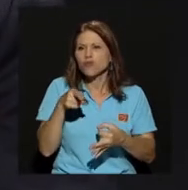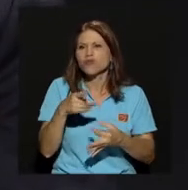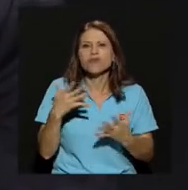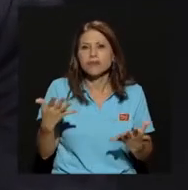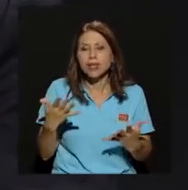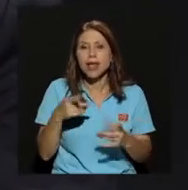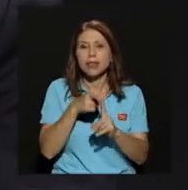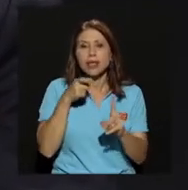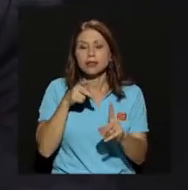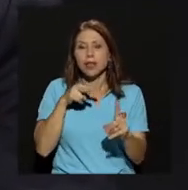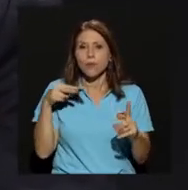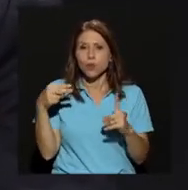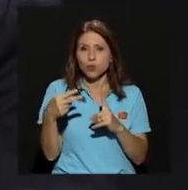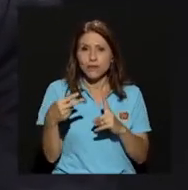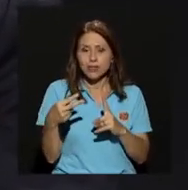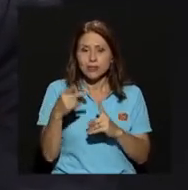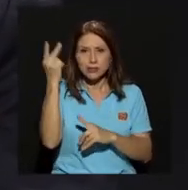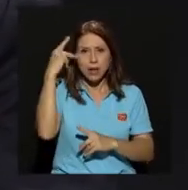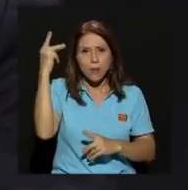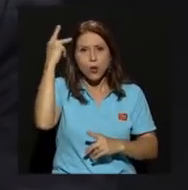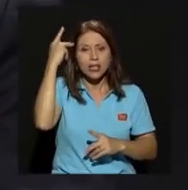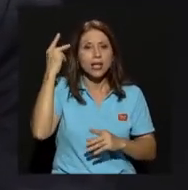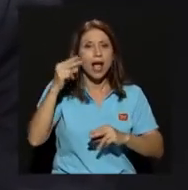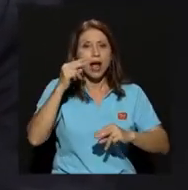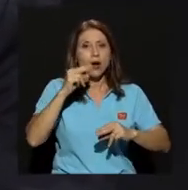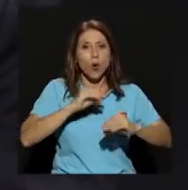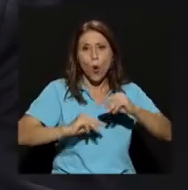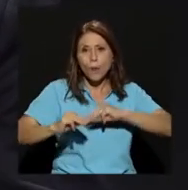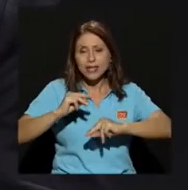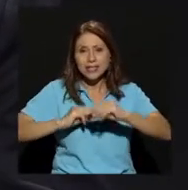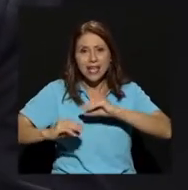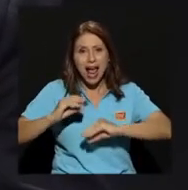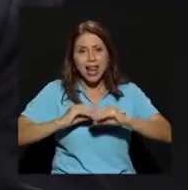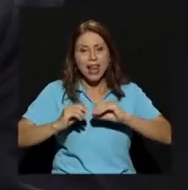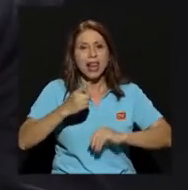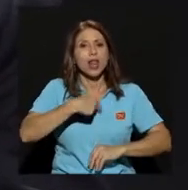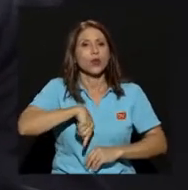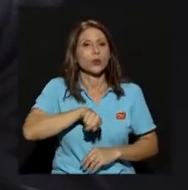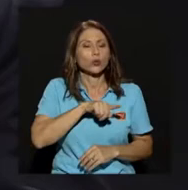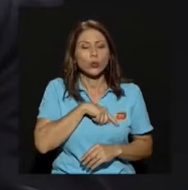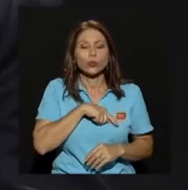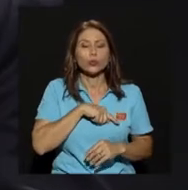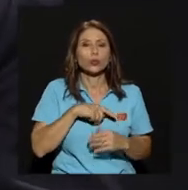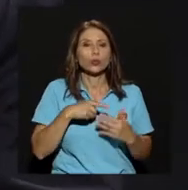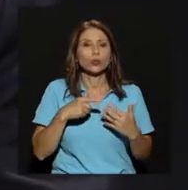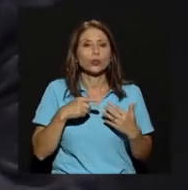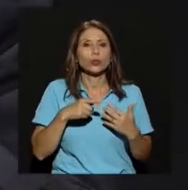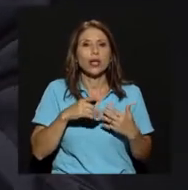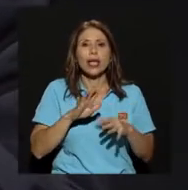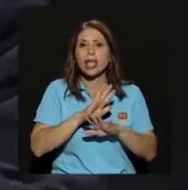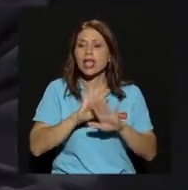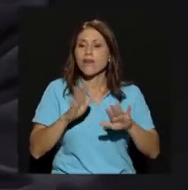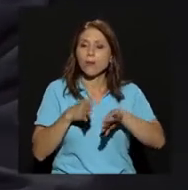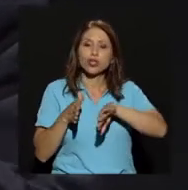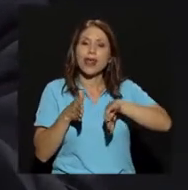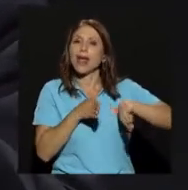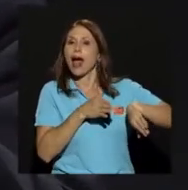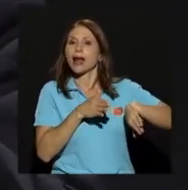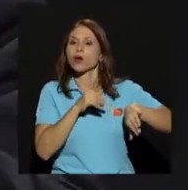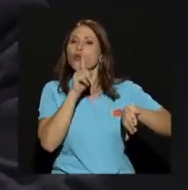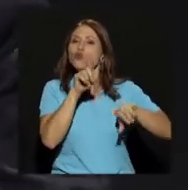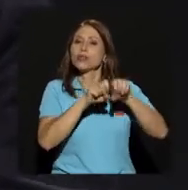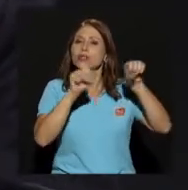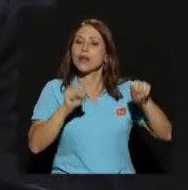desde el punto de vista de la política comercial íbamos a dejar un esquema proteccionista que